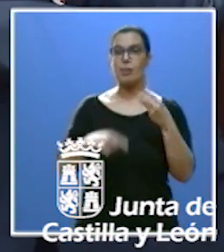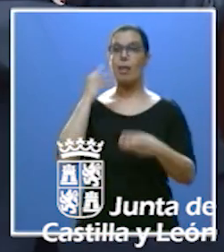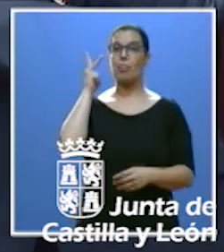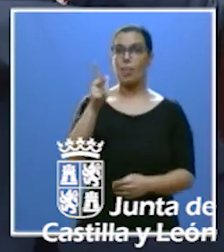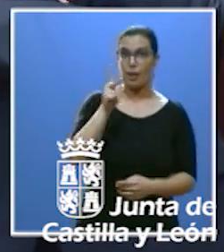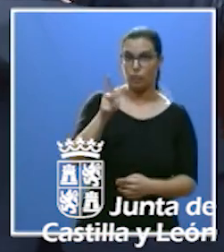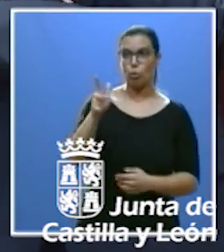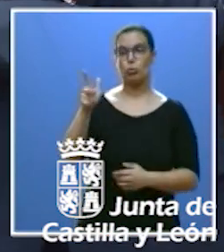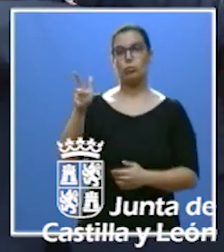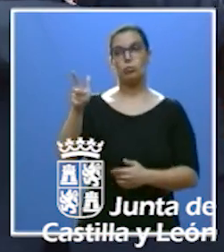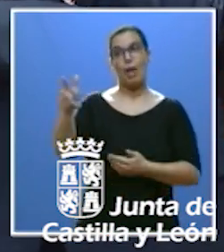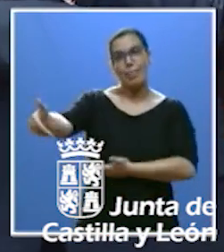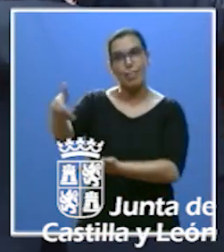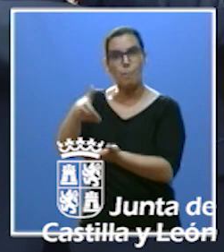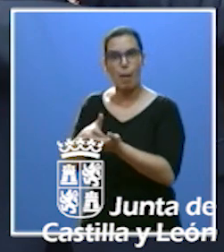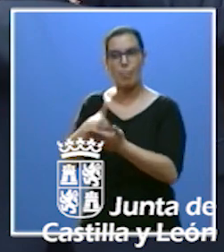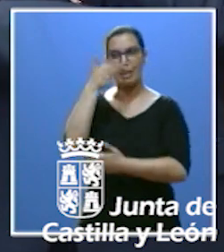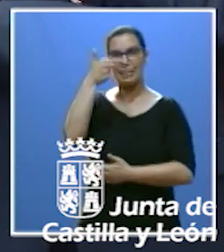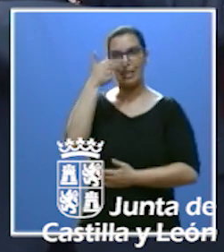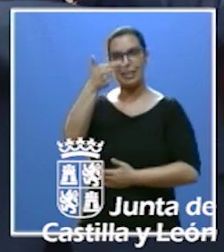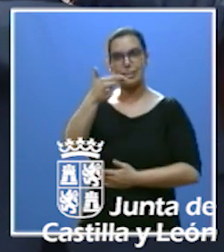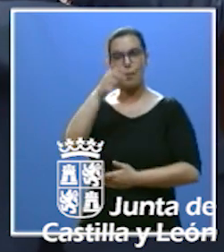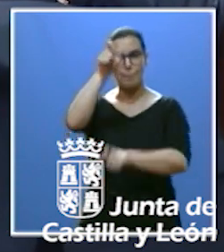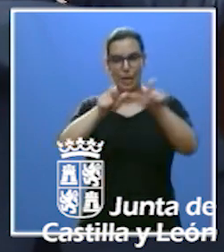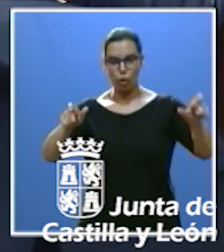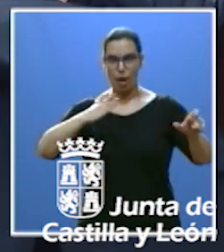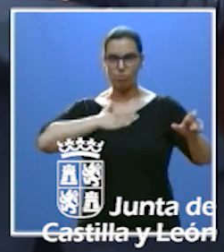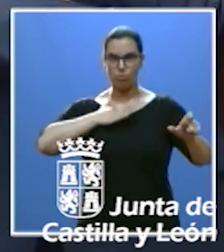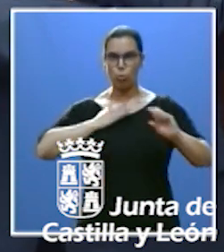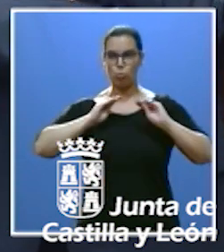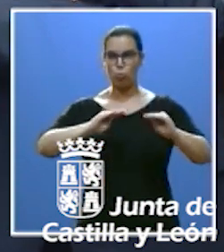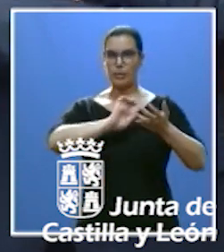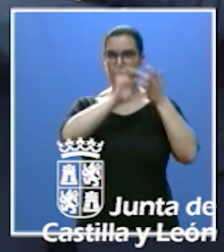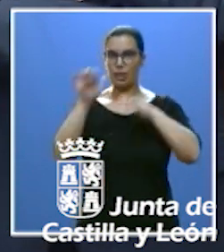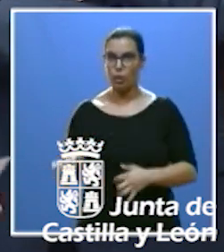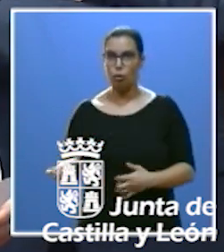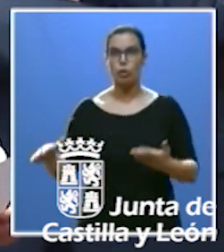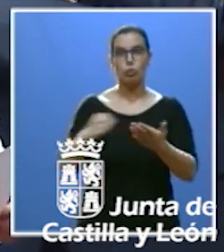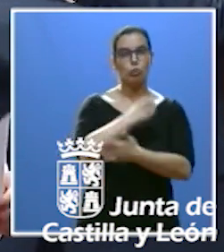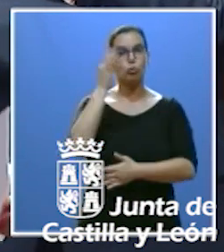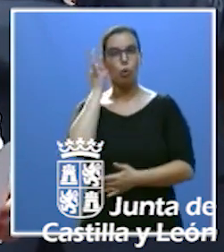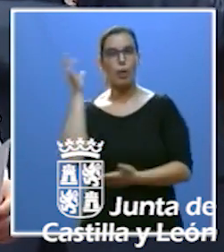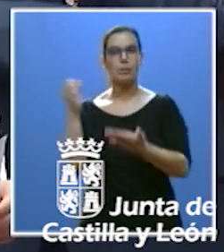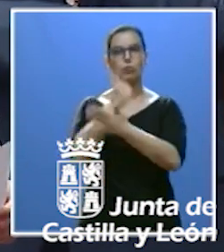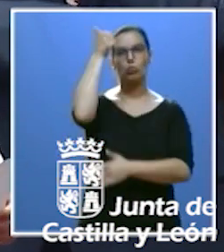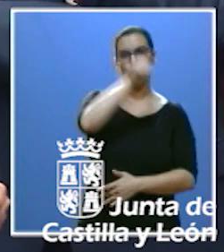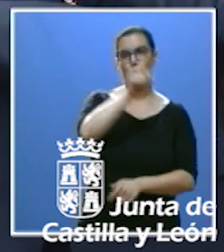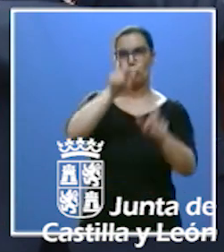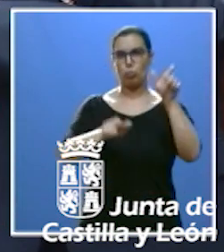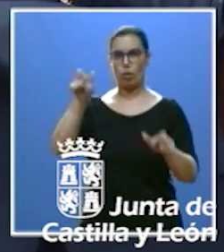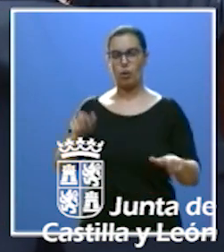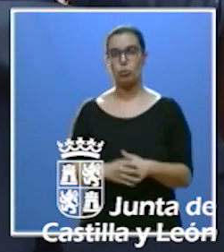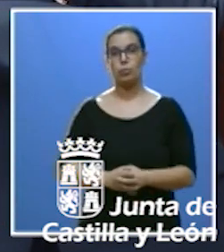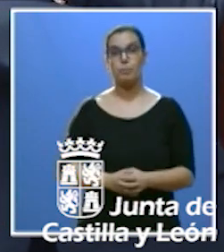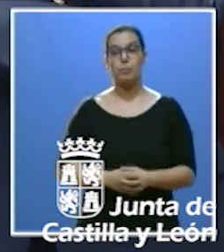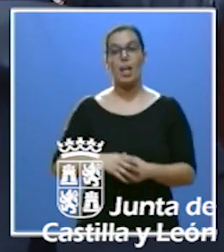de las demandas, de los intereses propios de la ciudadanía de Castilla y León, de todas y todos los ciudadanos. La condición